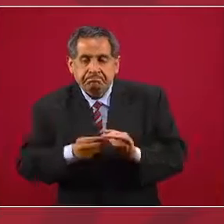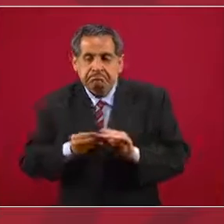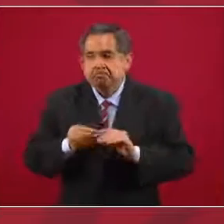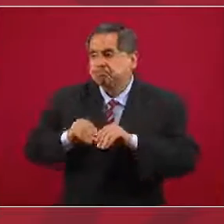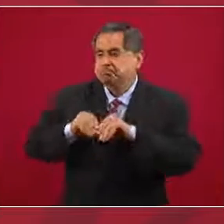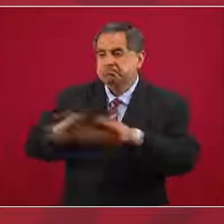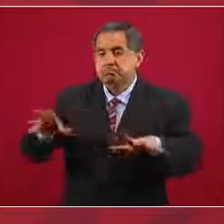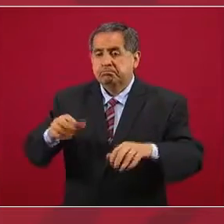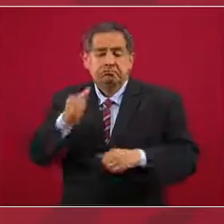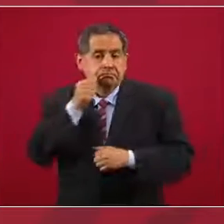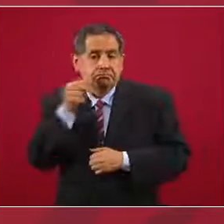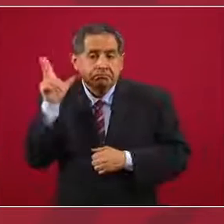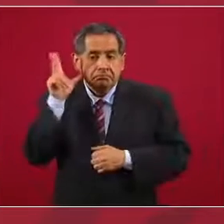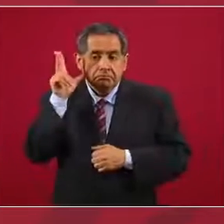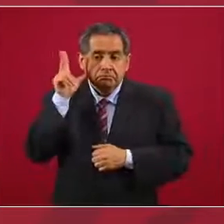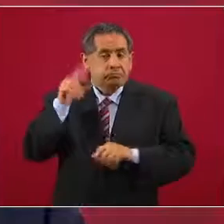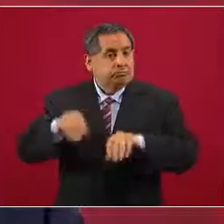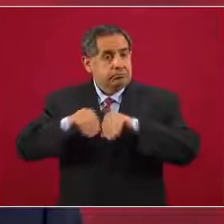antier,